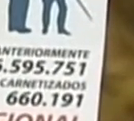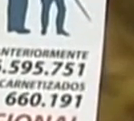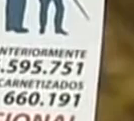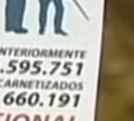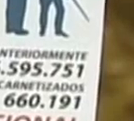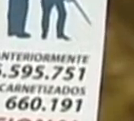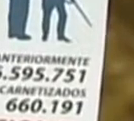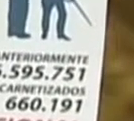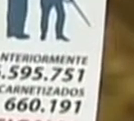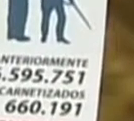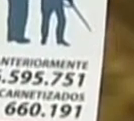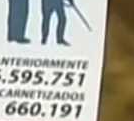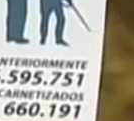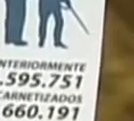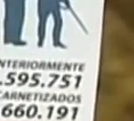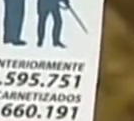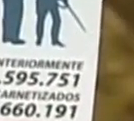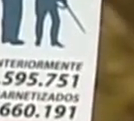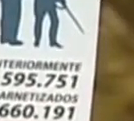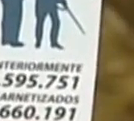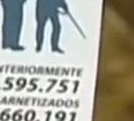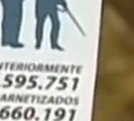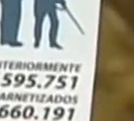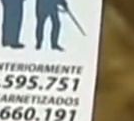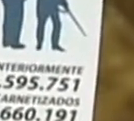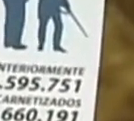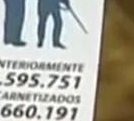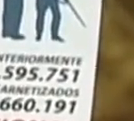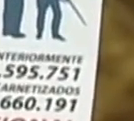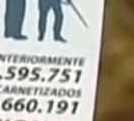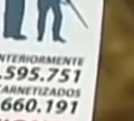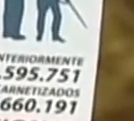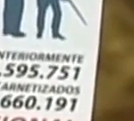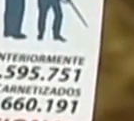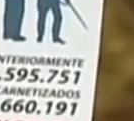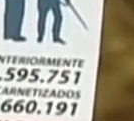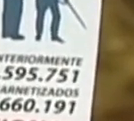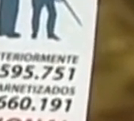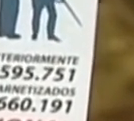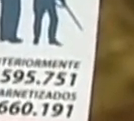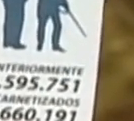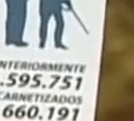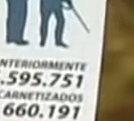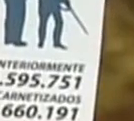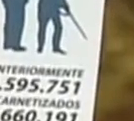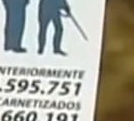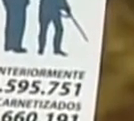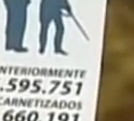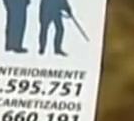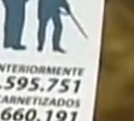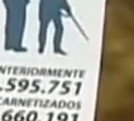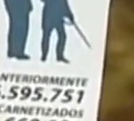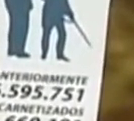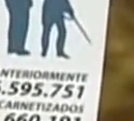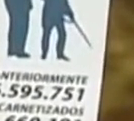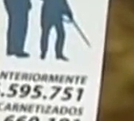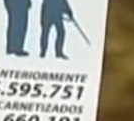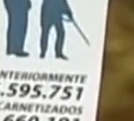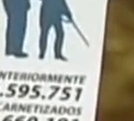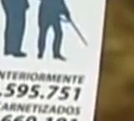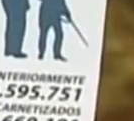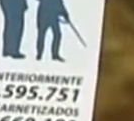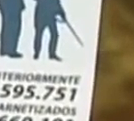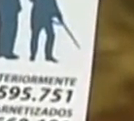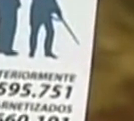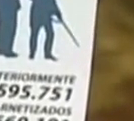660 mil nuevos carnetizados desde hace una semana y media que abrimos el carné en algunos puntos que lo abrimos a